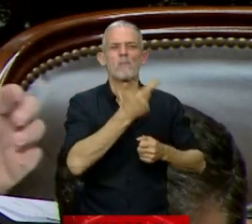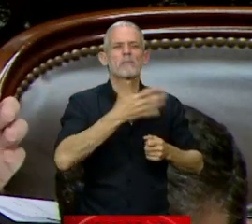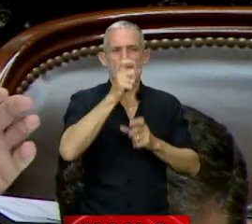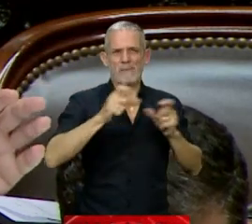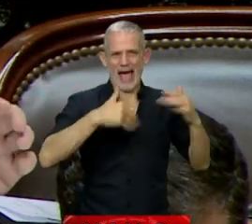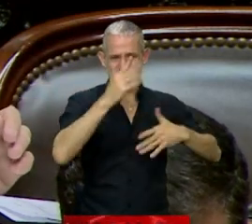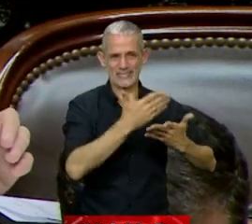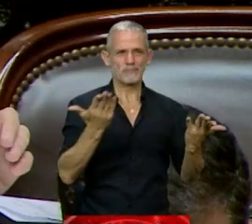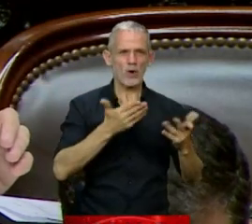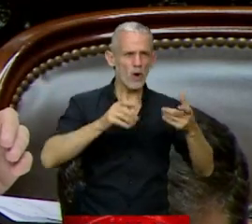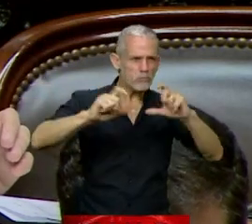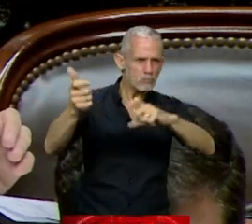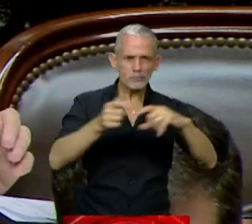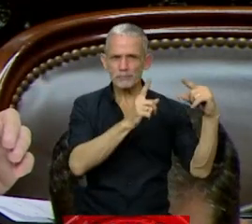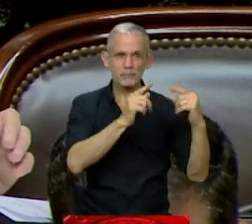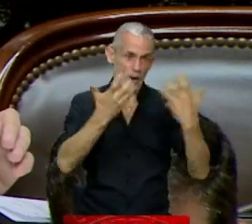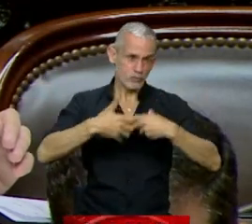criterio objetivo.